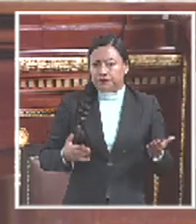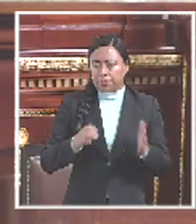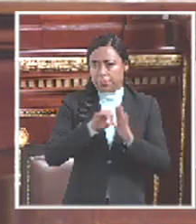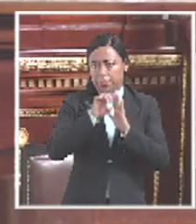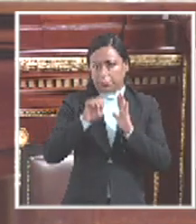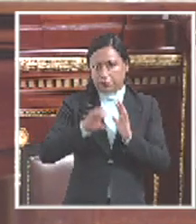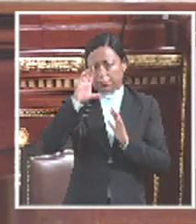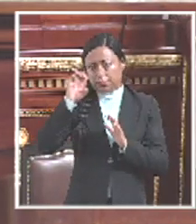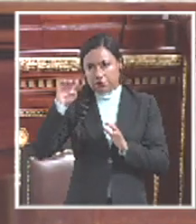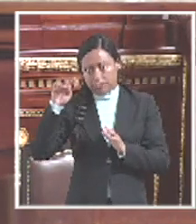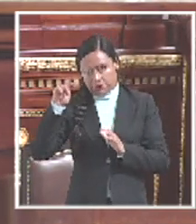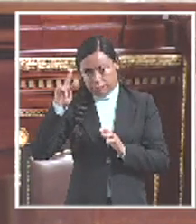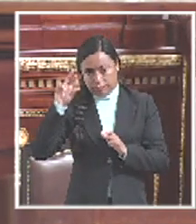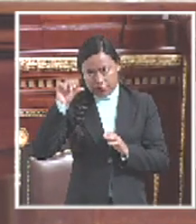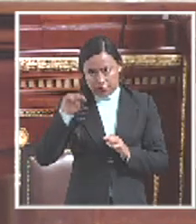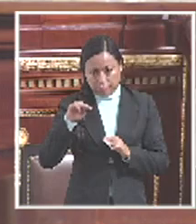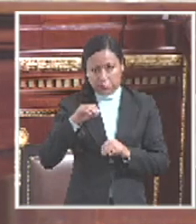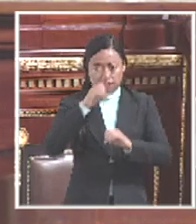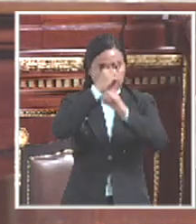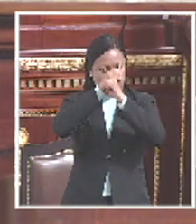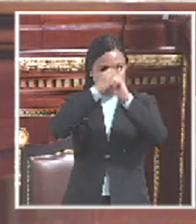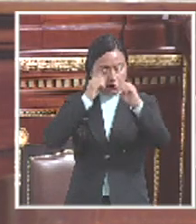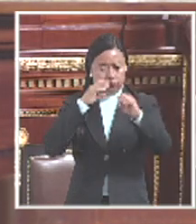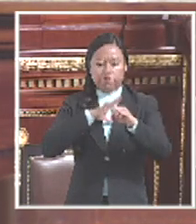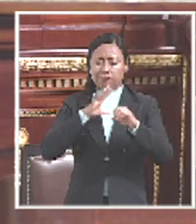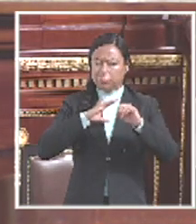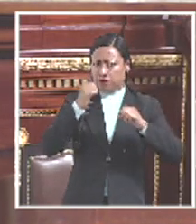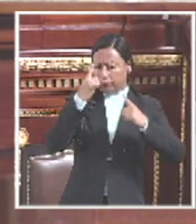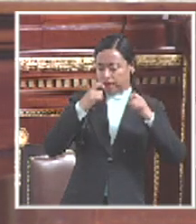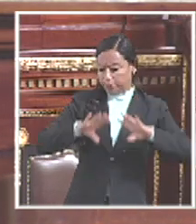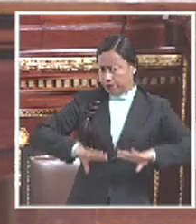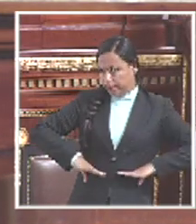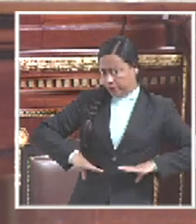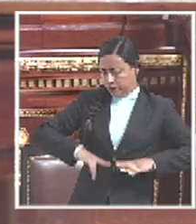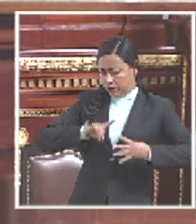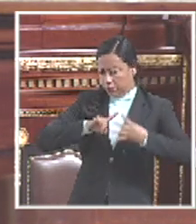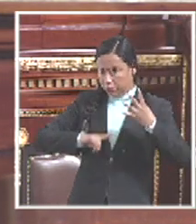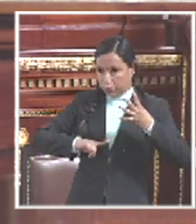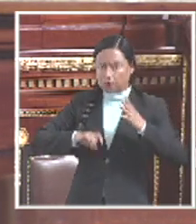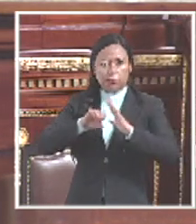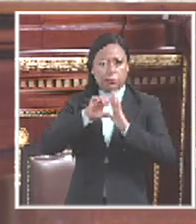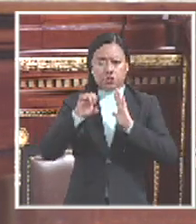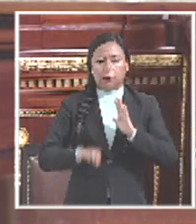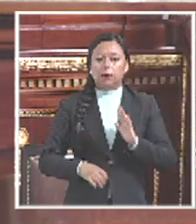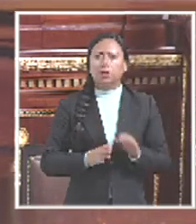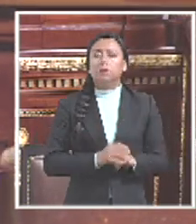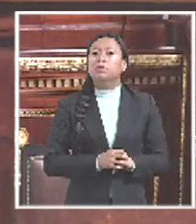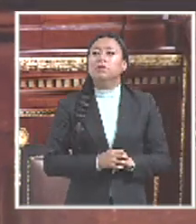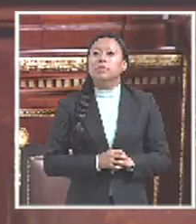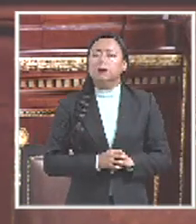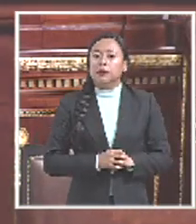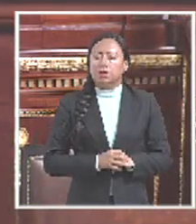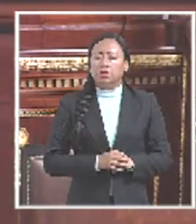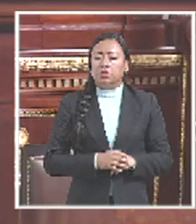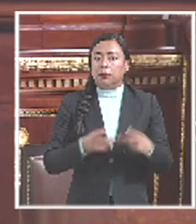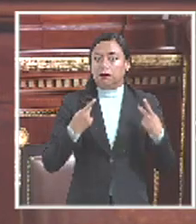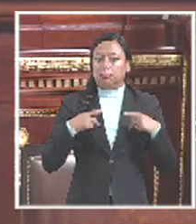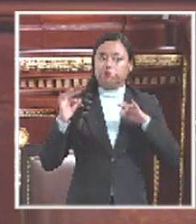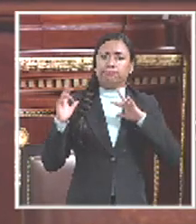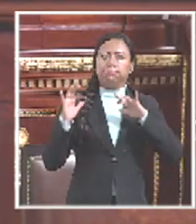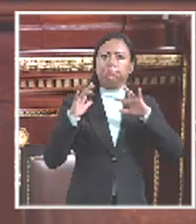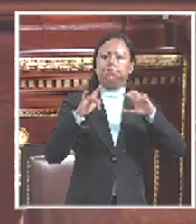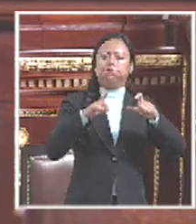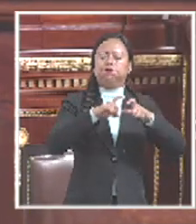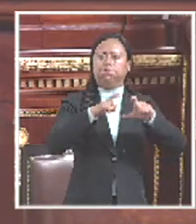observatorio tiene ciertas características. Se ve incrementada la afluencia en el mismo,